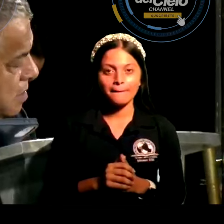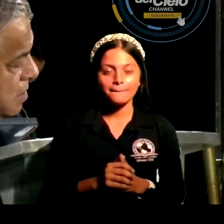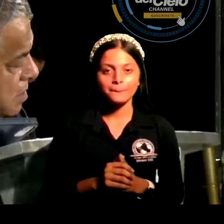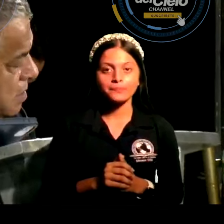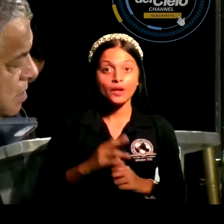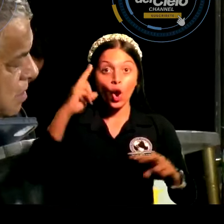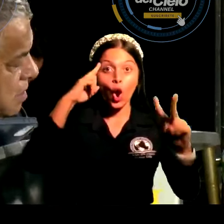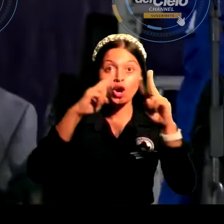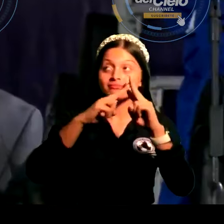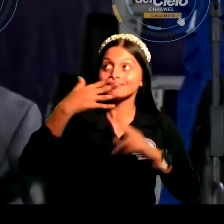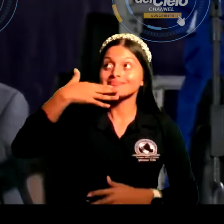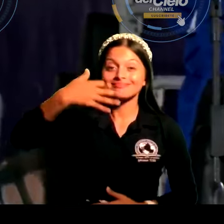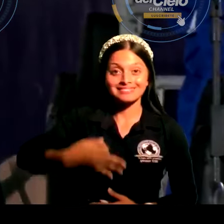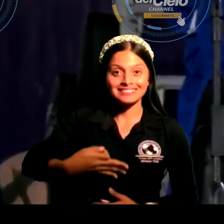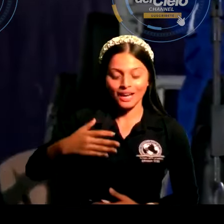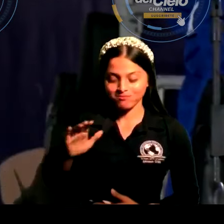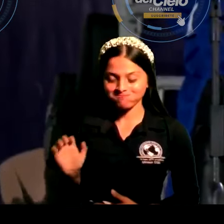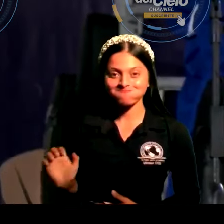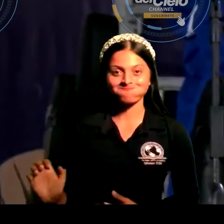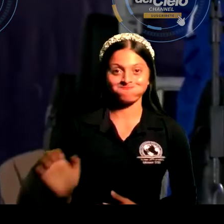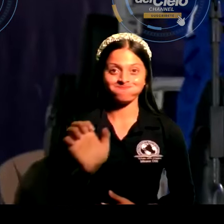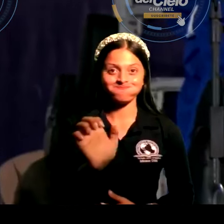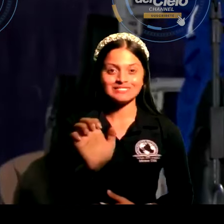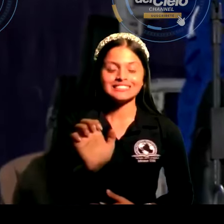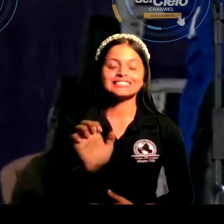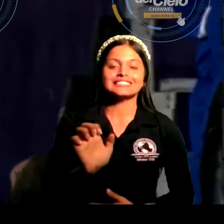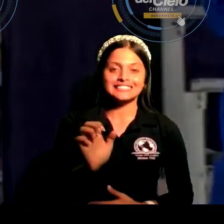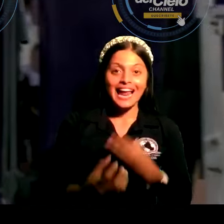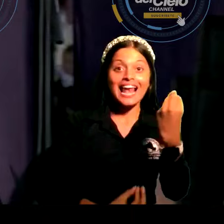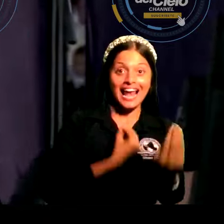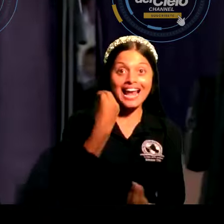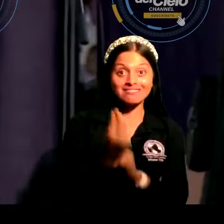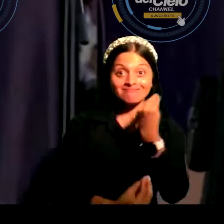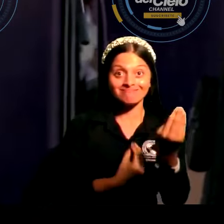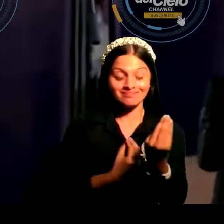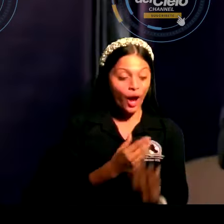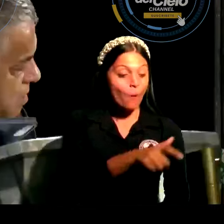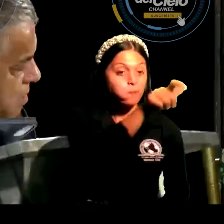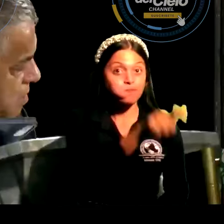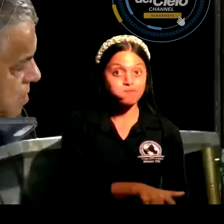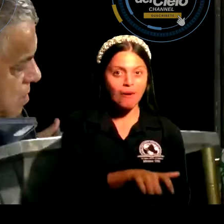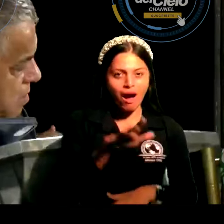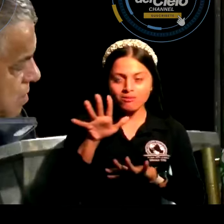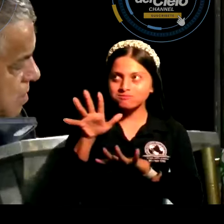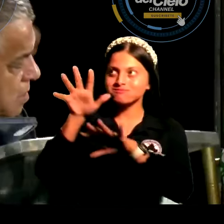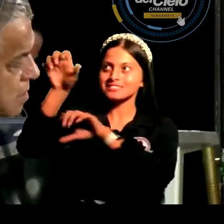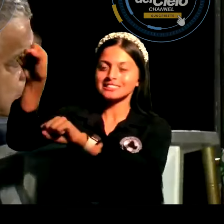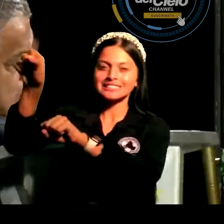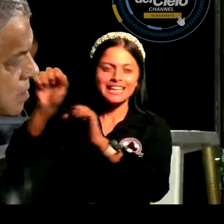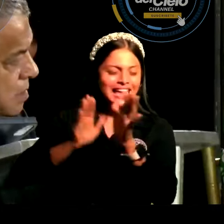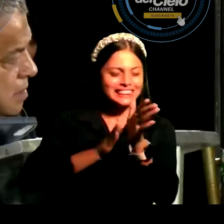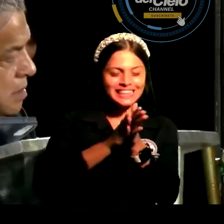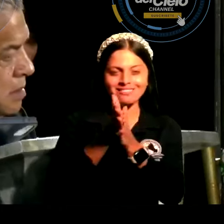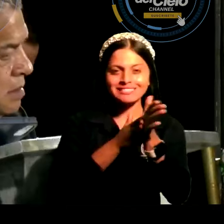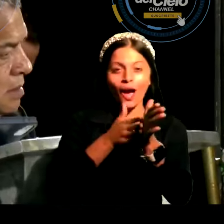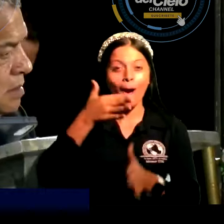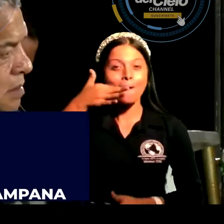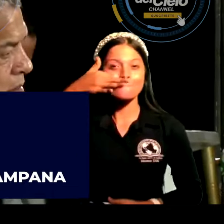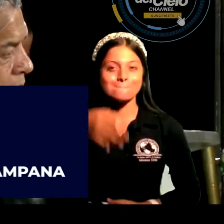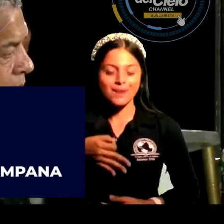Conocer el verdadero evangelio le permite a quien lo cree disfrutar de la verdadera